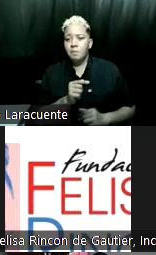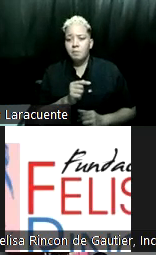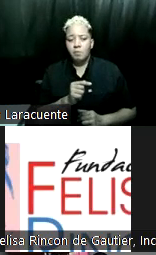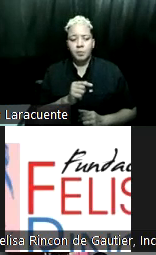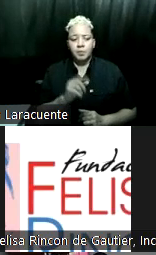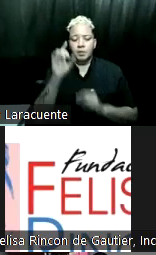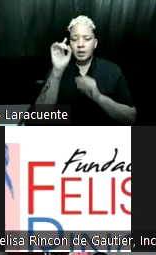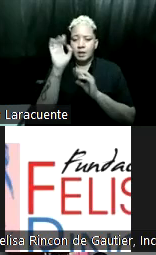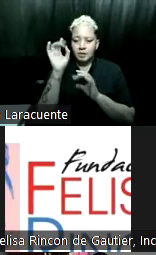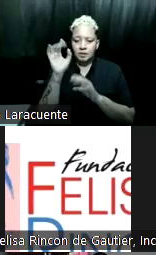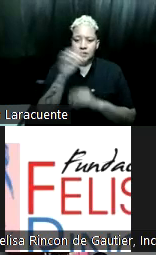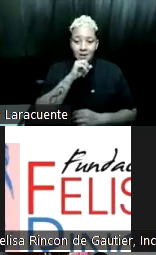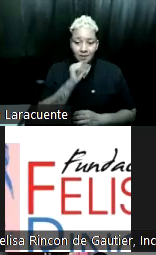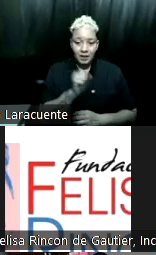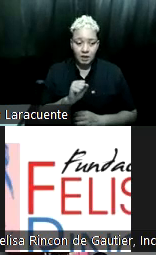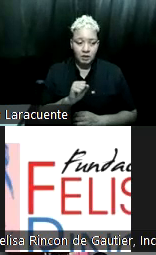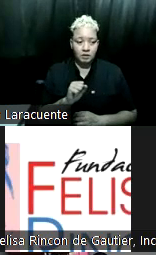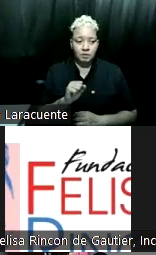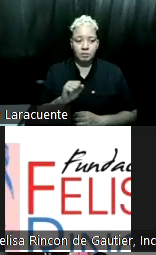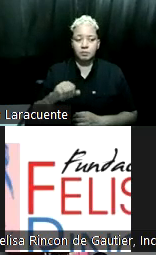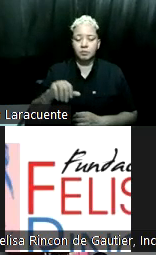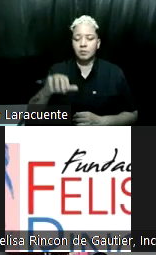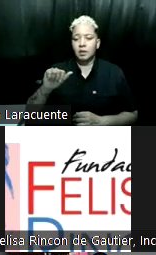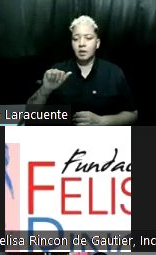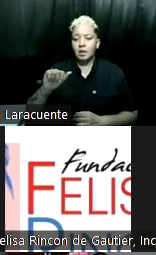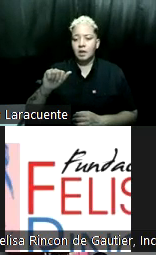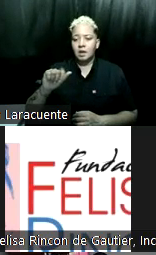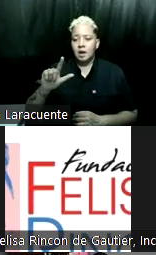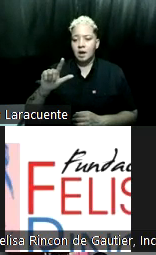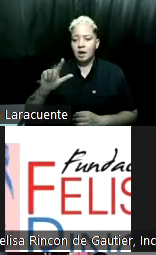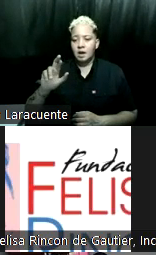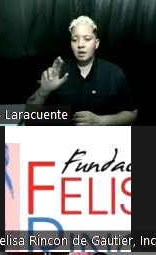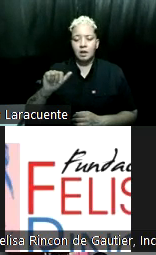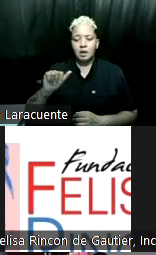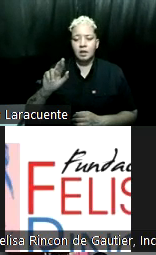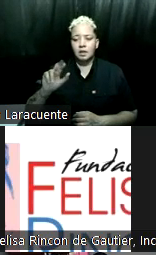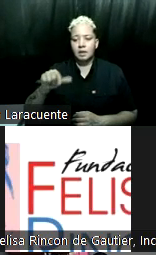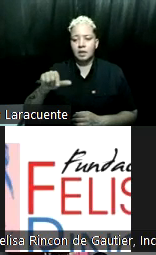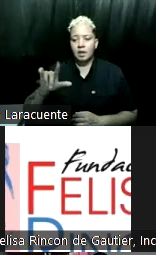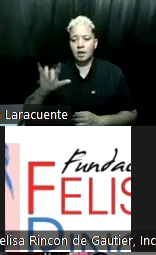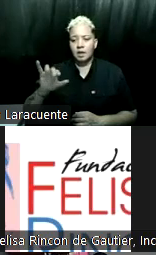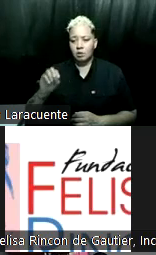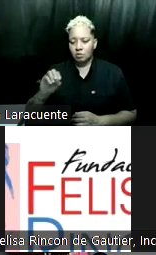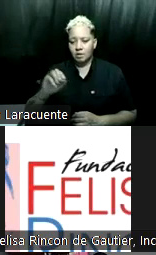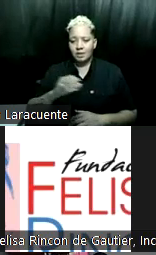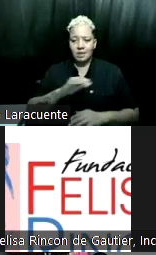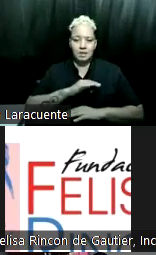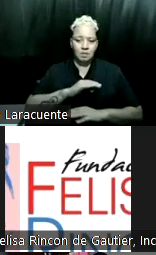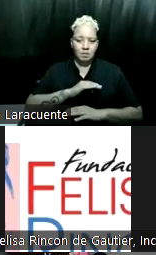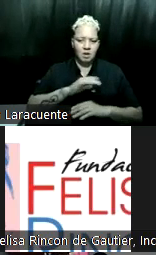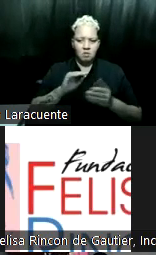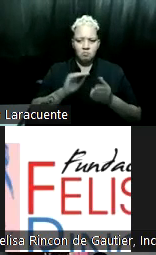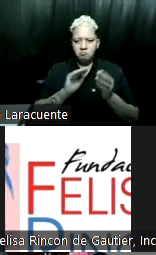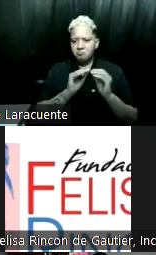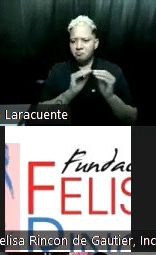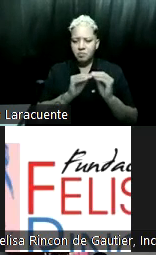la cancha a la vieja Arquelio Torres de San Germán, por supuesto, fue remodelada en los años 80 luego.